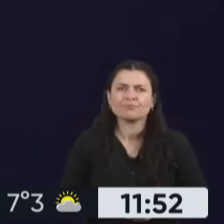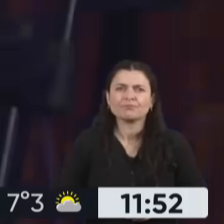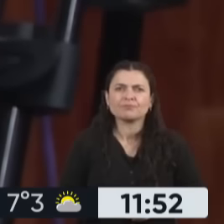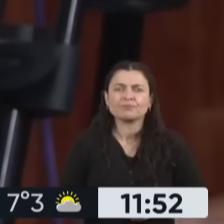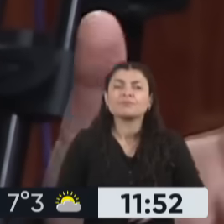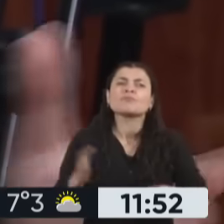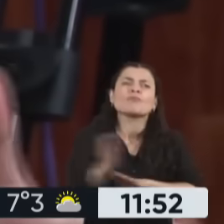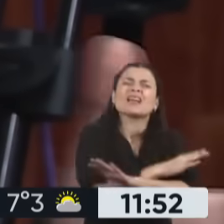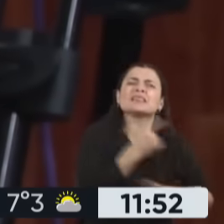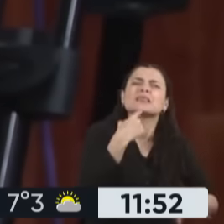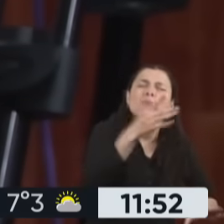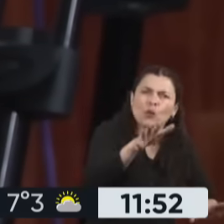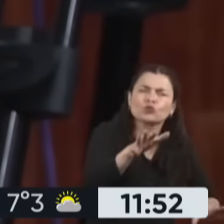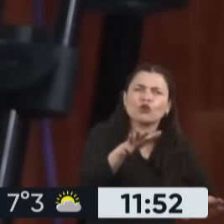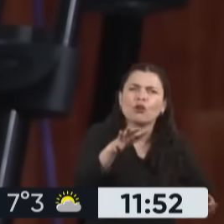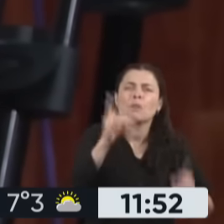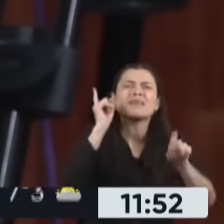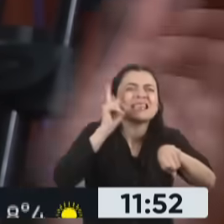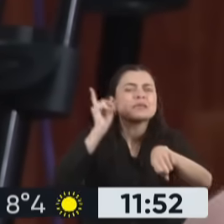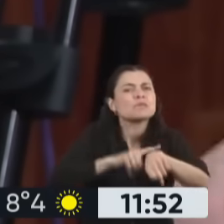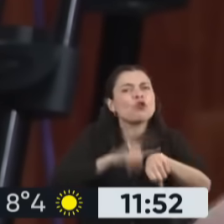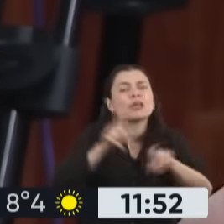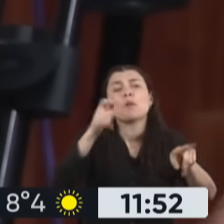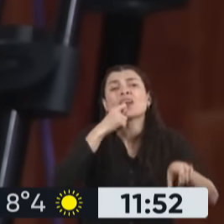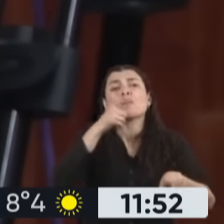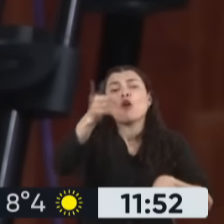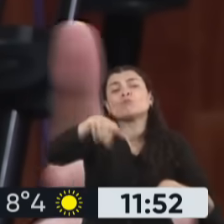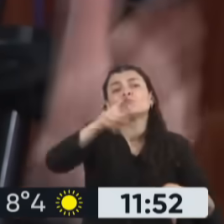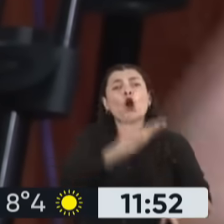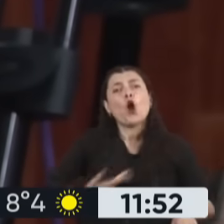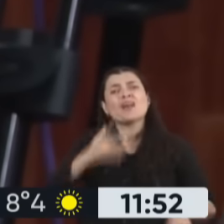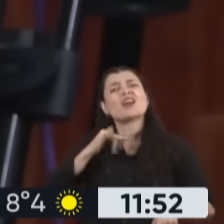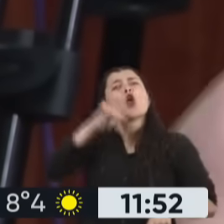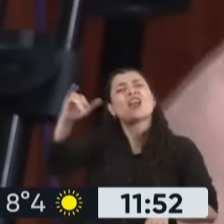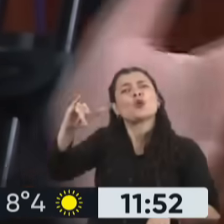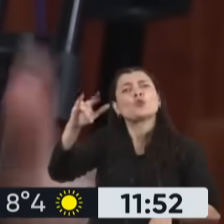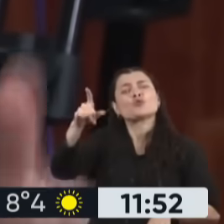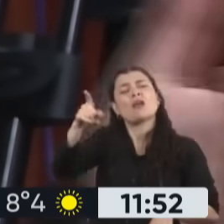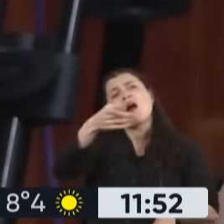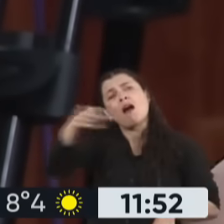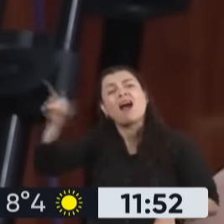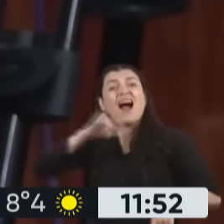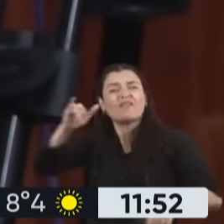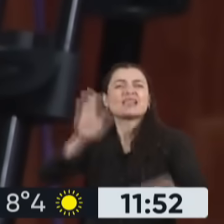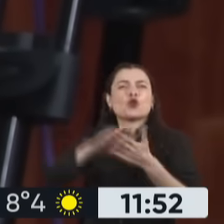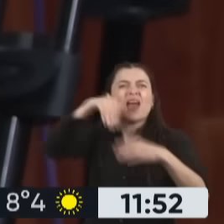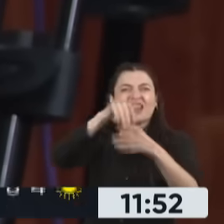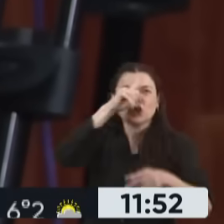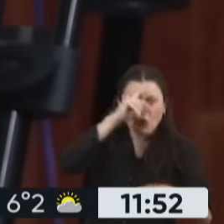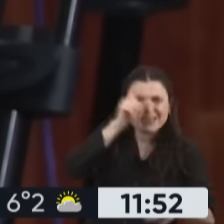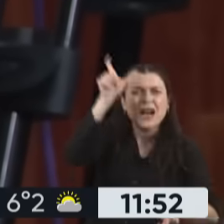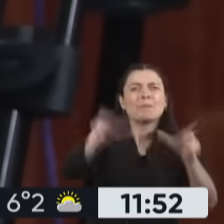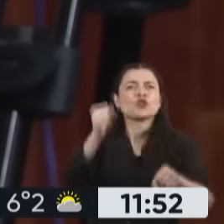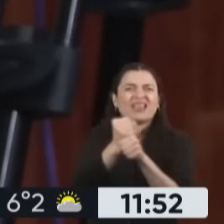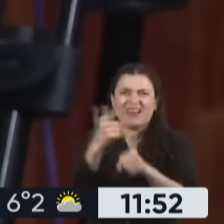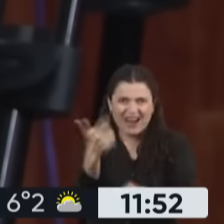No, te iba a preguntar, ¿por qué no se puede hacer en paralelo? Ustedes denuncian que hay ñoquis, ¿no se puede denunciar en la justicia o hacer una cosa en paralelo? Lo que denuncian los trabajadores del